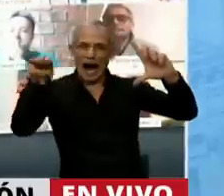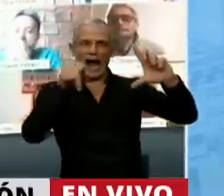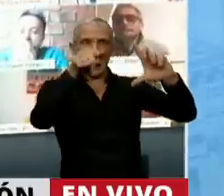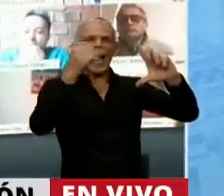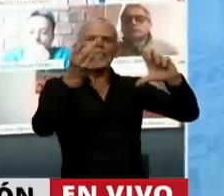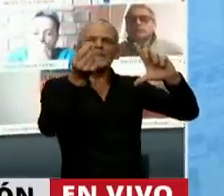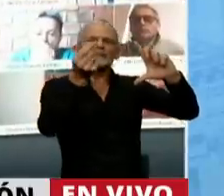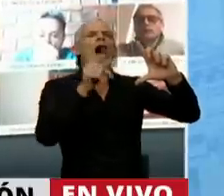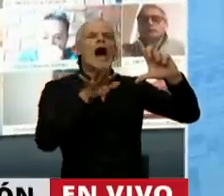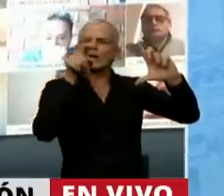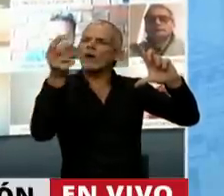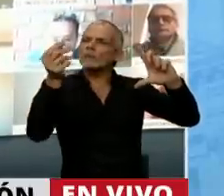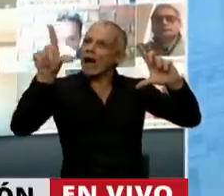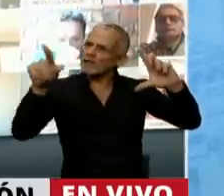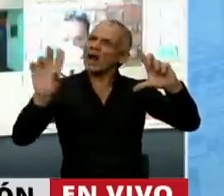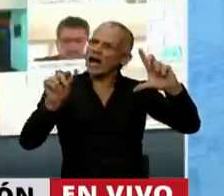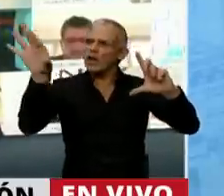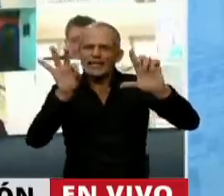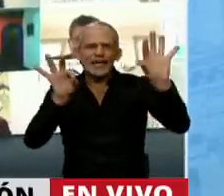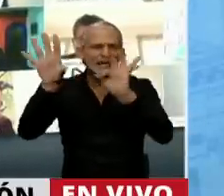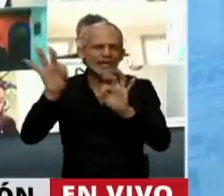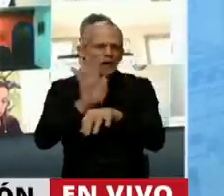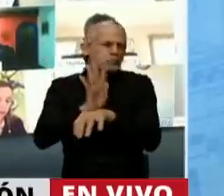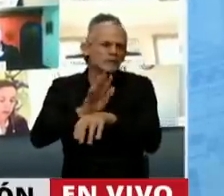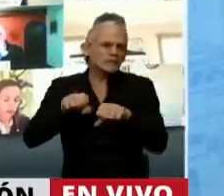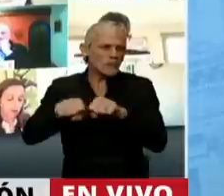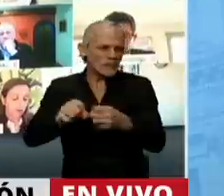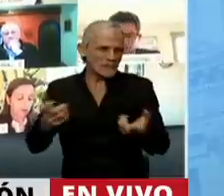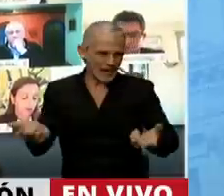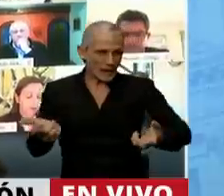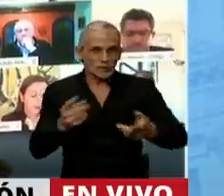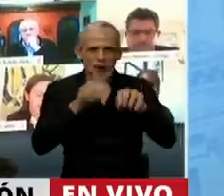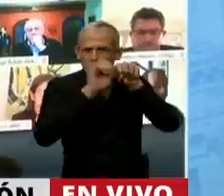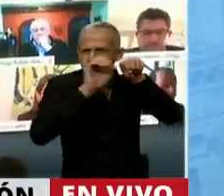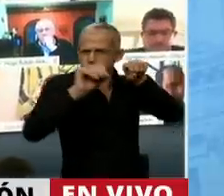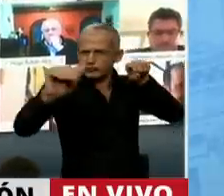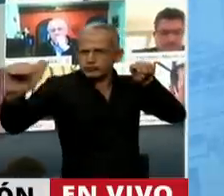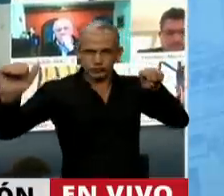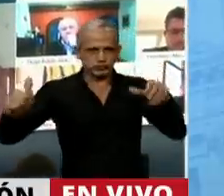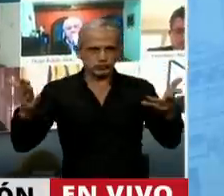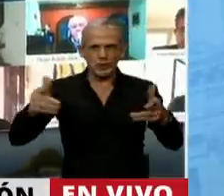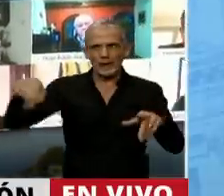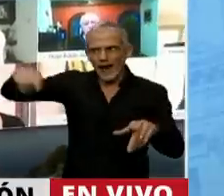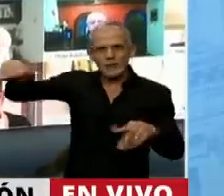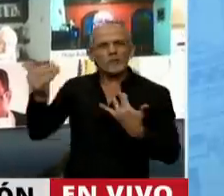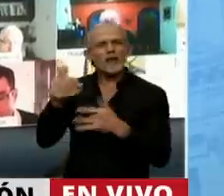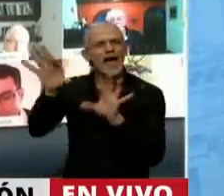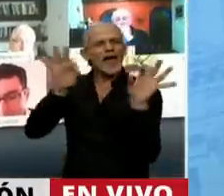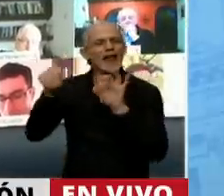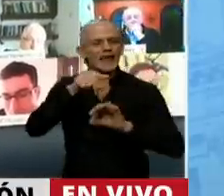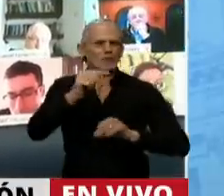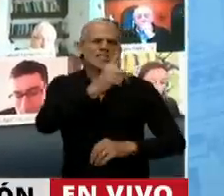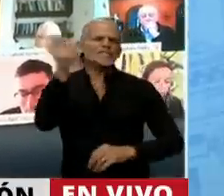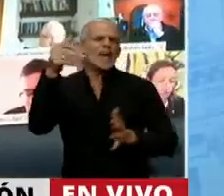referencia de los precios y de las cantidades. Por eso es que se pone tanta cantidad. Por eso acá hacían alusión a los